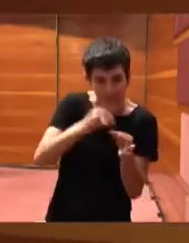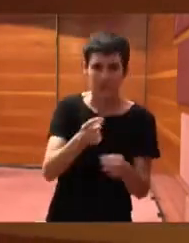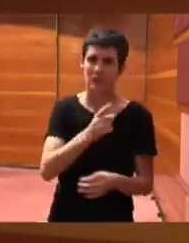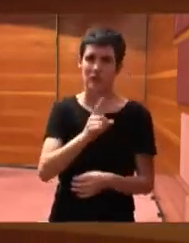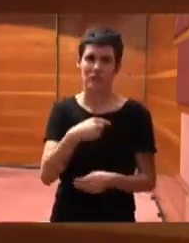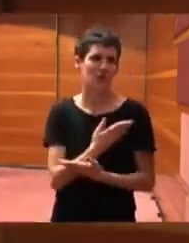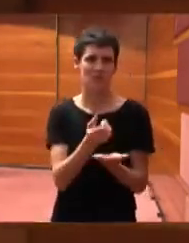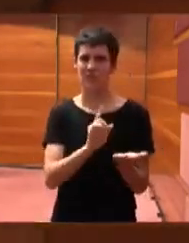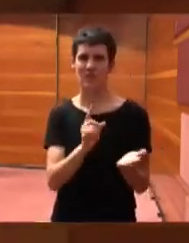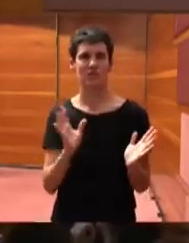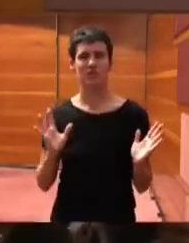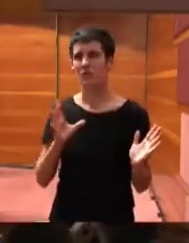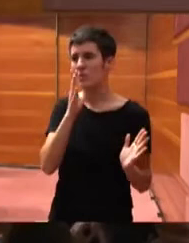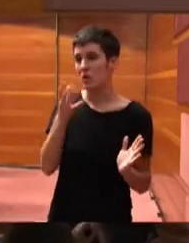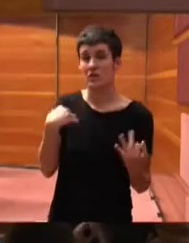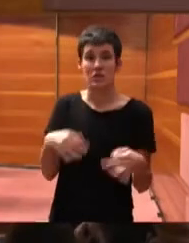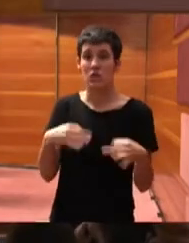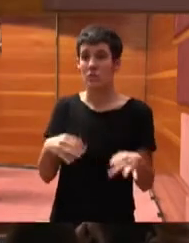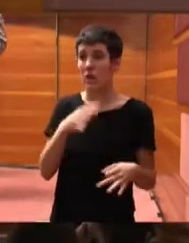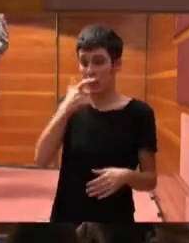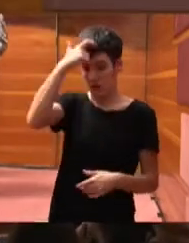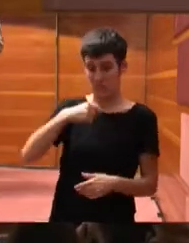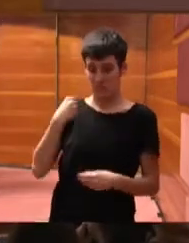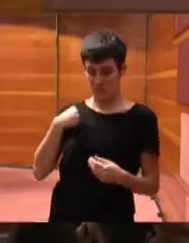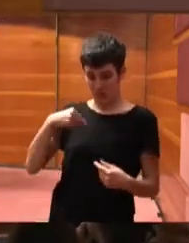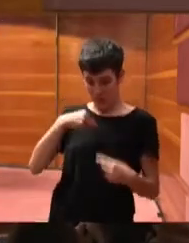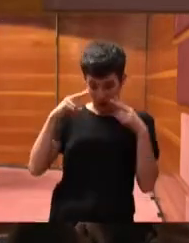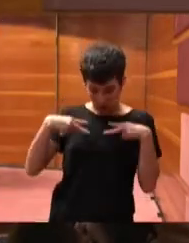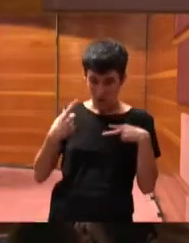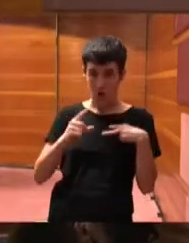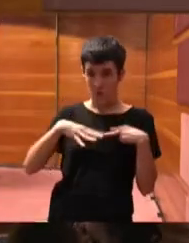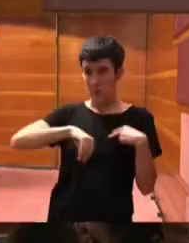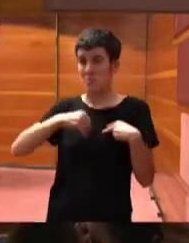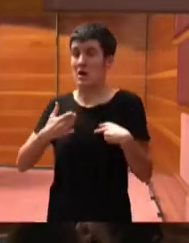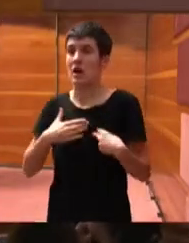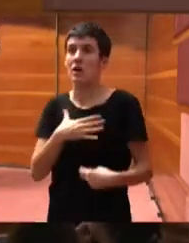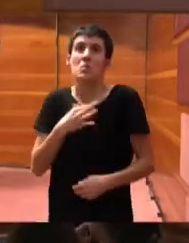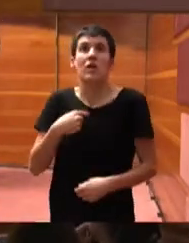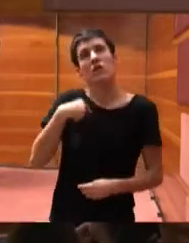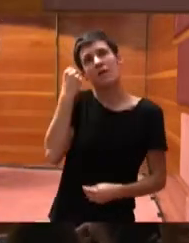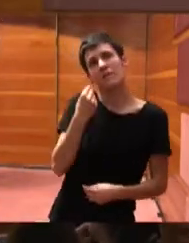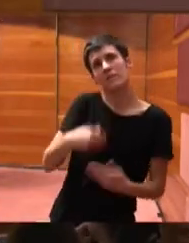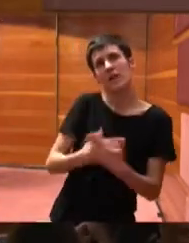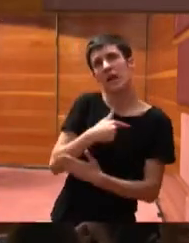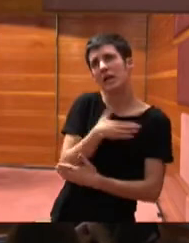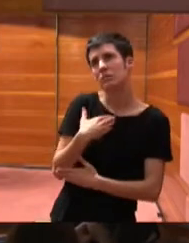fiarme. Porque es normal, porque no me fío de mí misma, porque yo no puedo prever qué voy a hacer mañana. Ahora estoy pensando en hacer obra. ¿Y si tengo otro